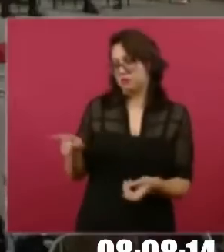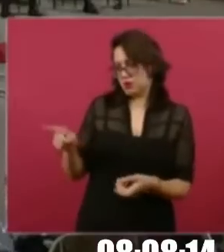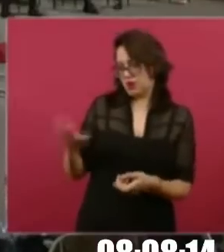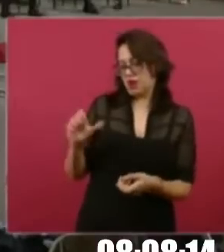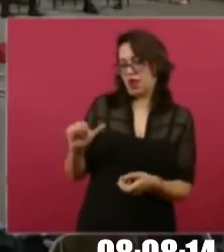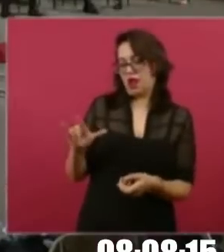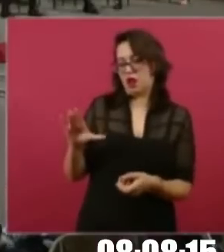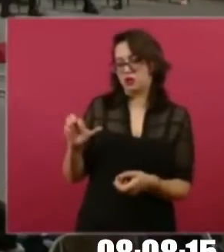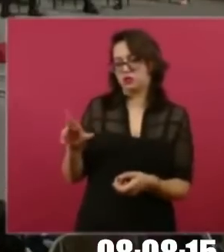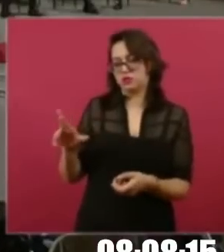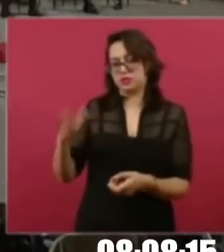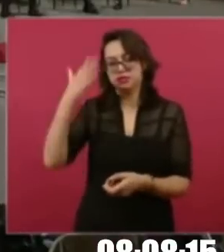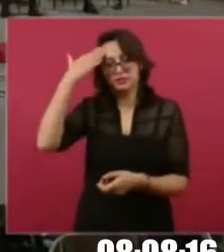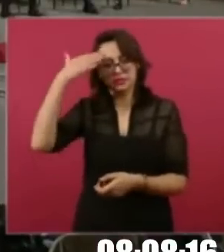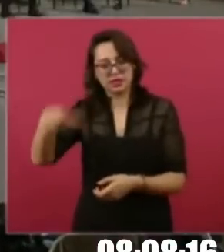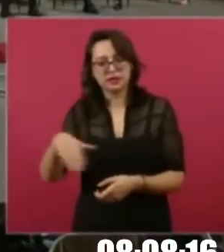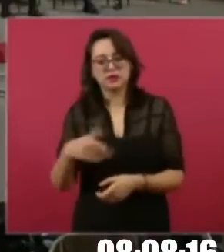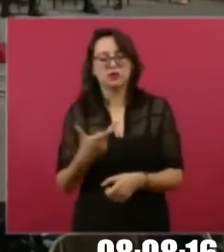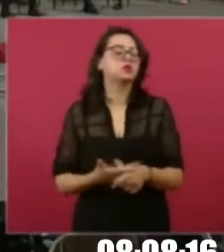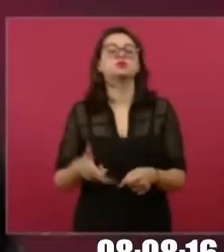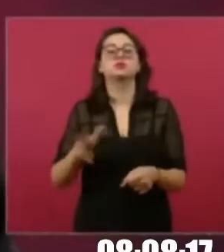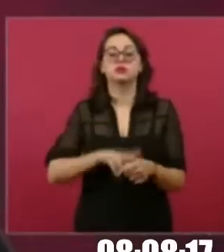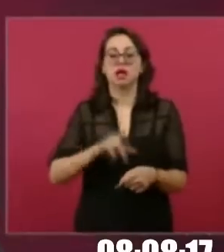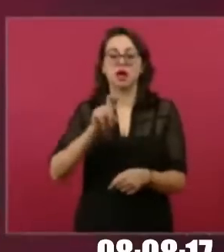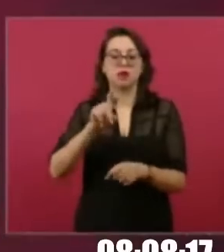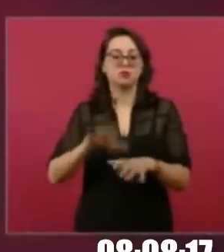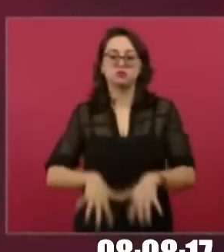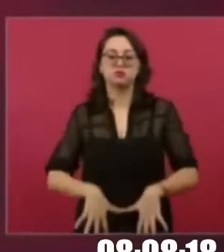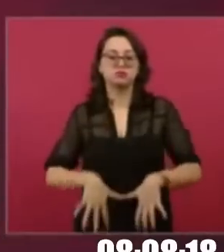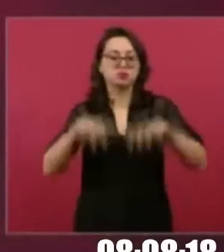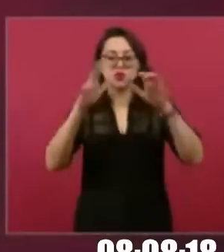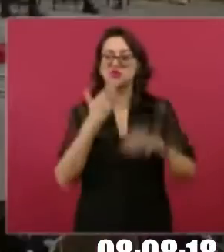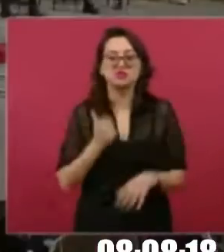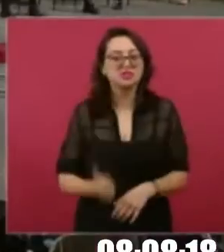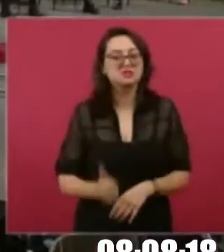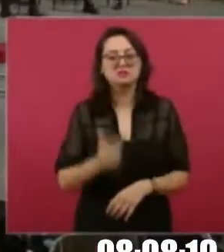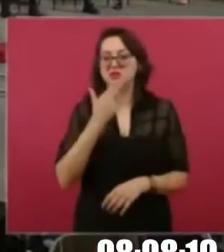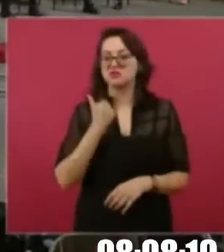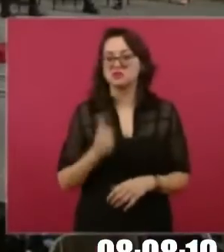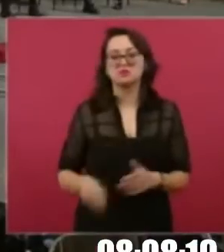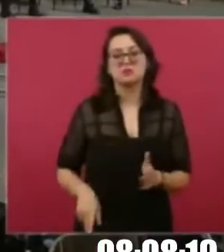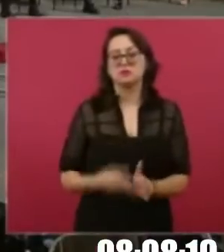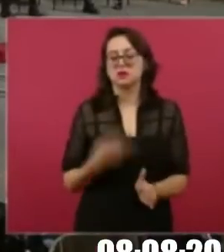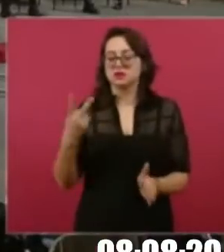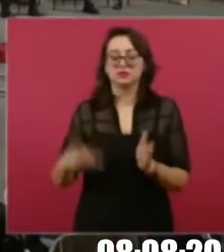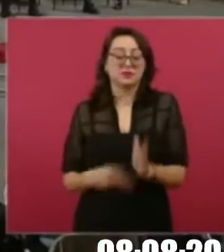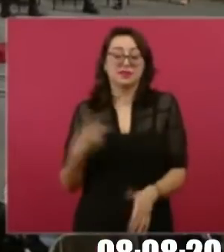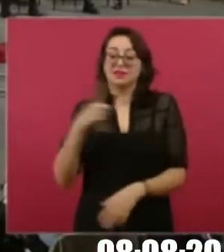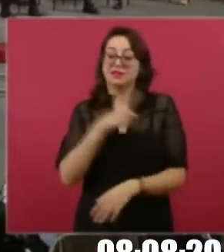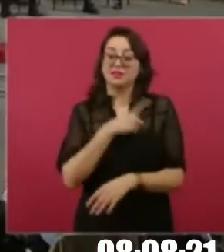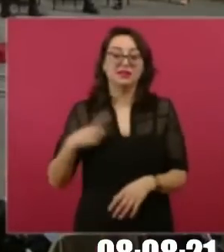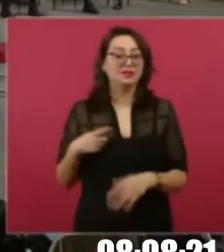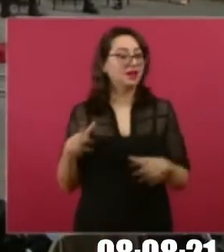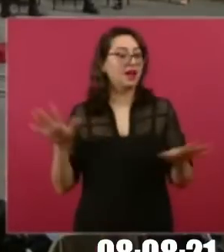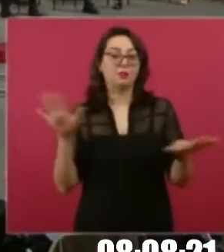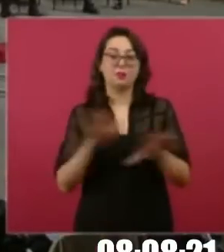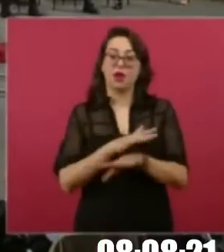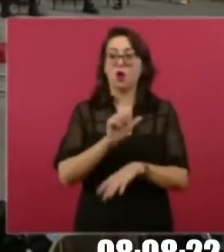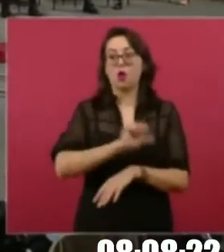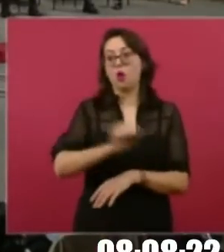se inunda y hay que cambiarlo de sitio es un acuerdo que hubo con los compañeros